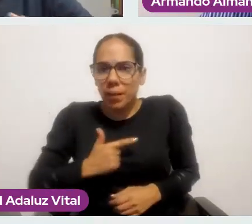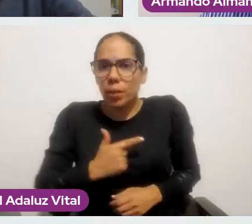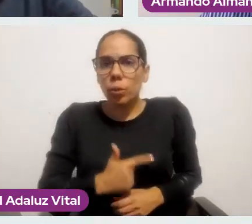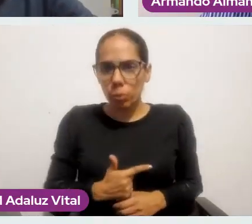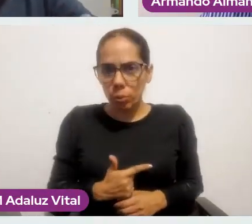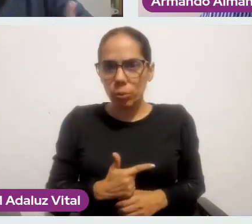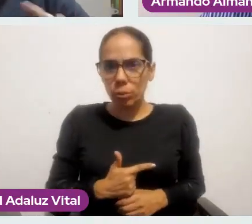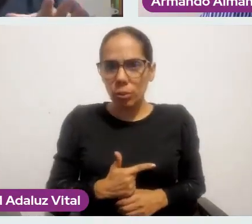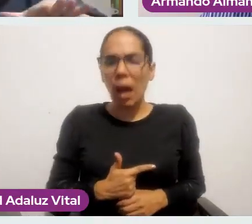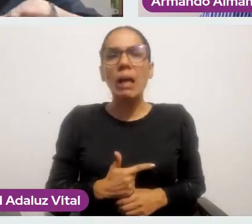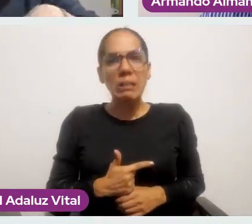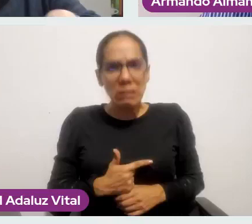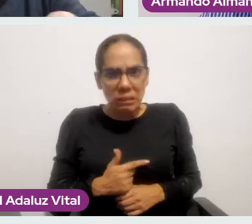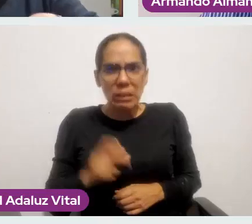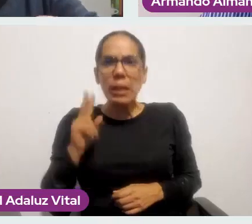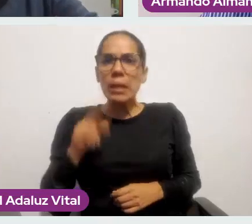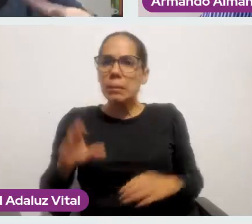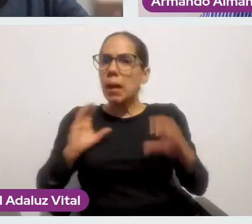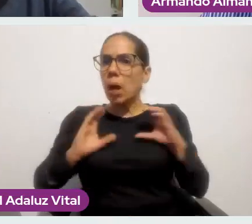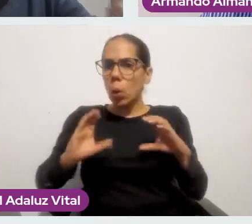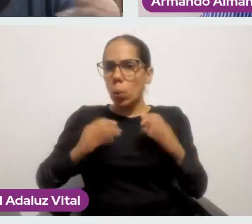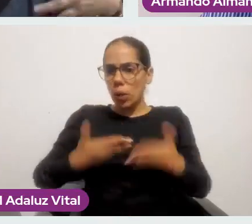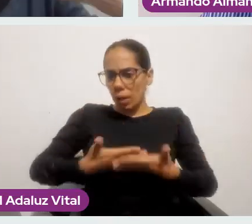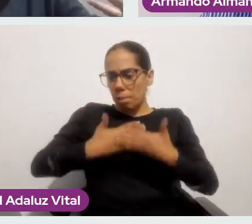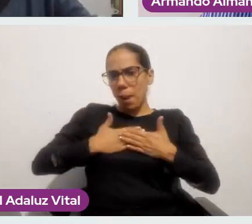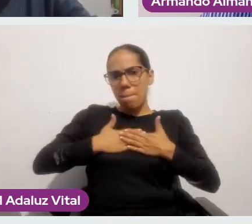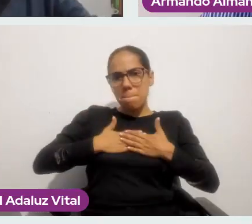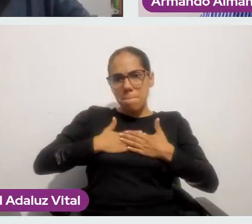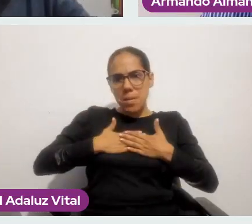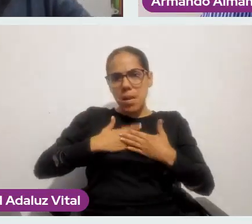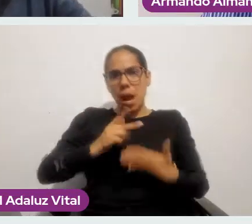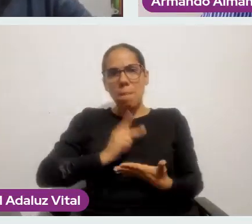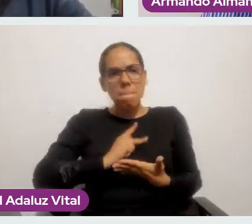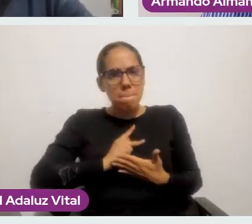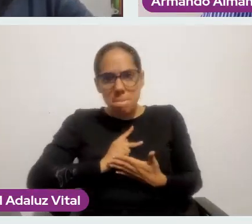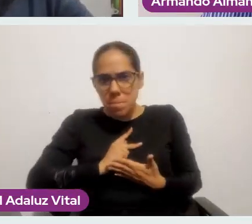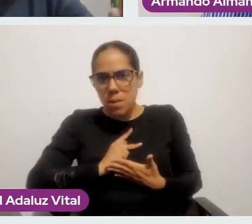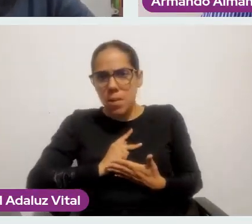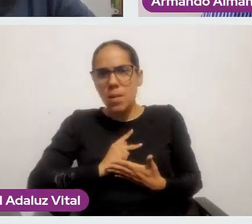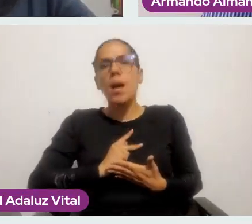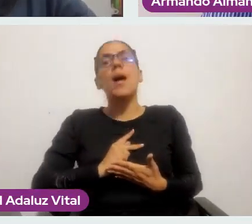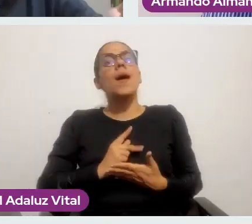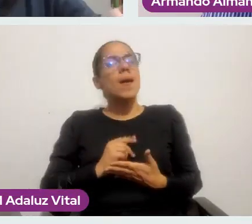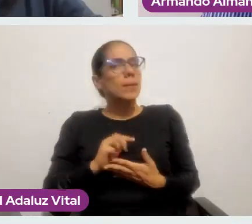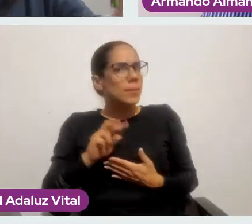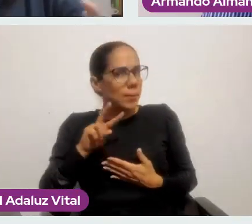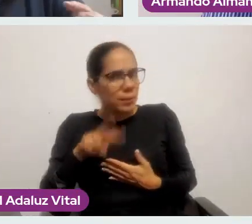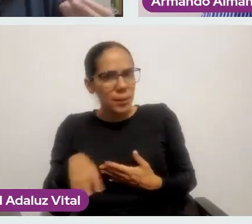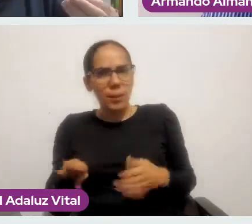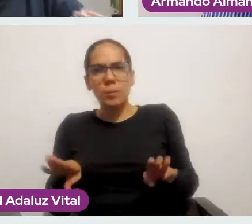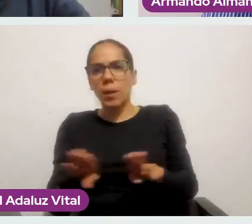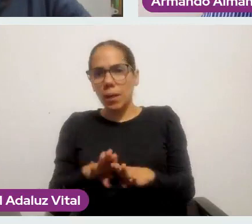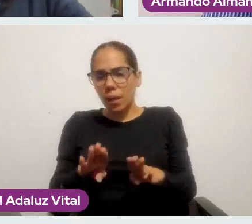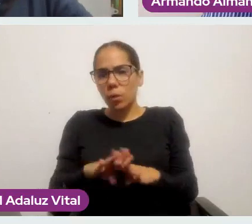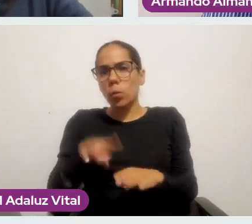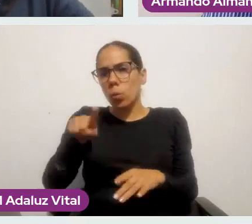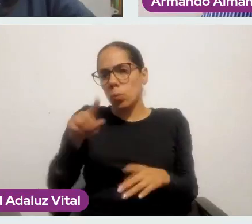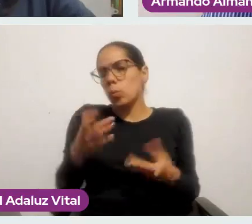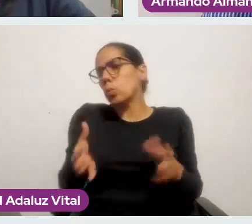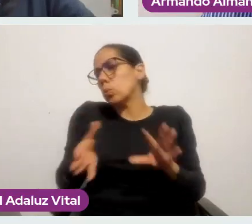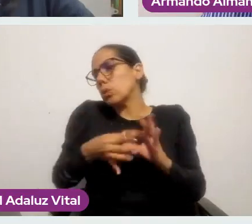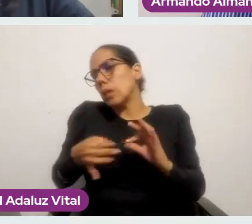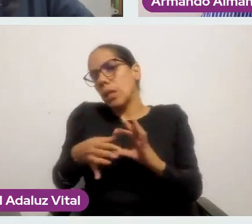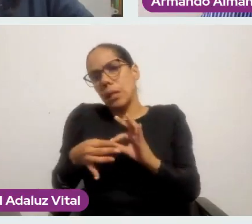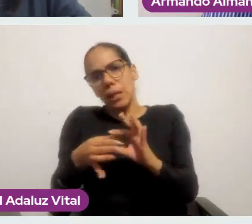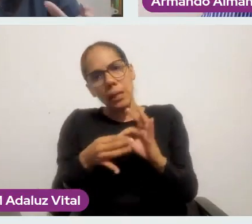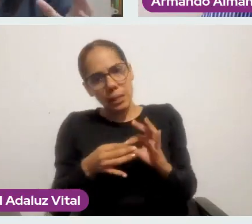un autocuidado, pues para tener un equilibrio y ayudar a una salud mental. Otra, como bien lo dice, es buscar